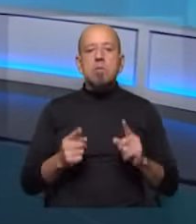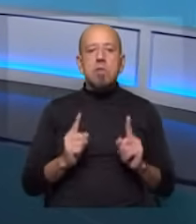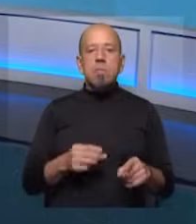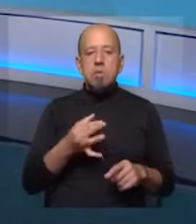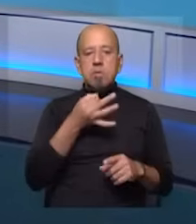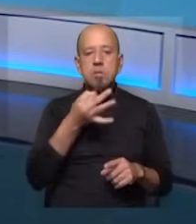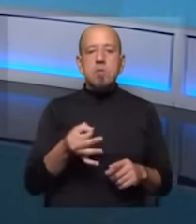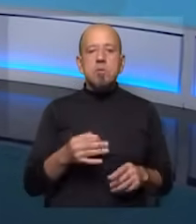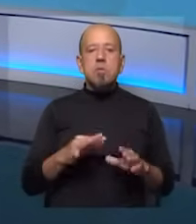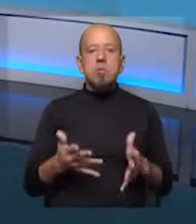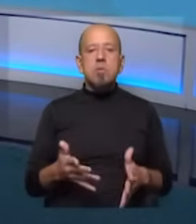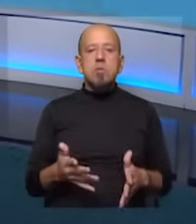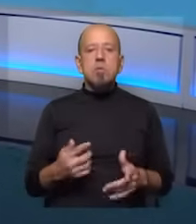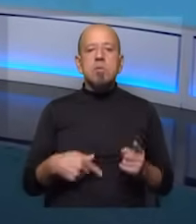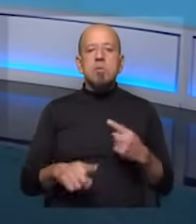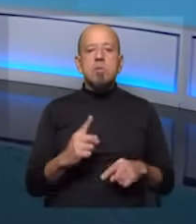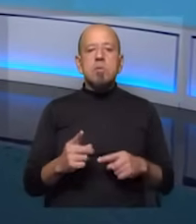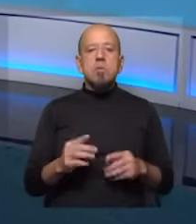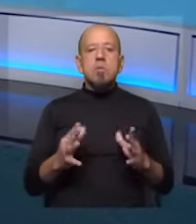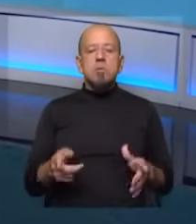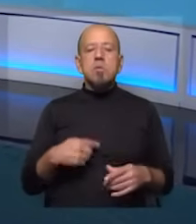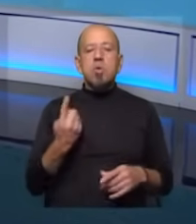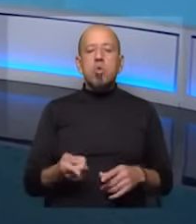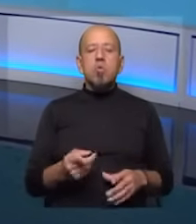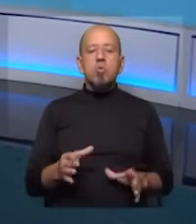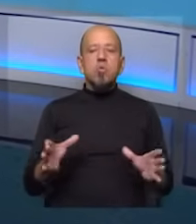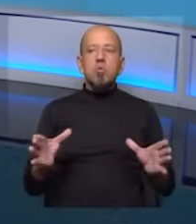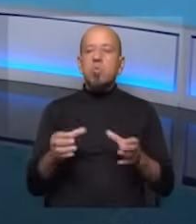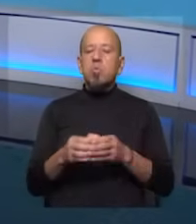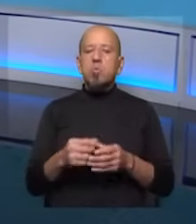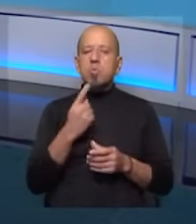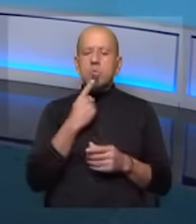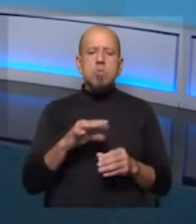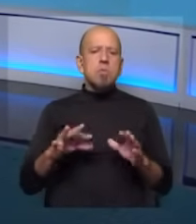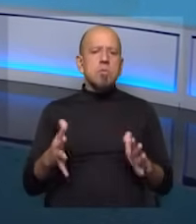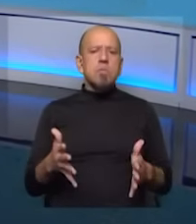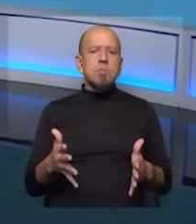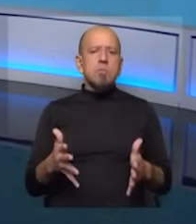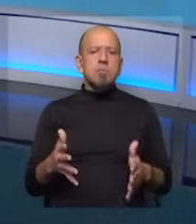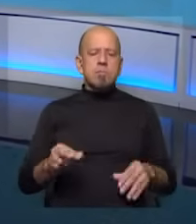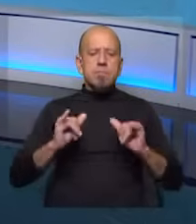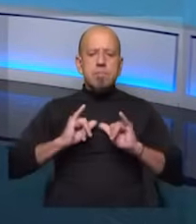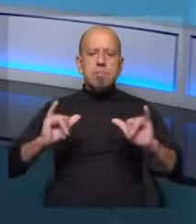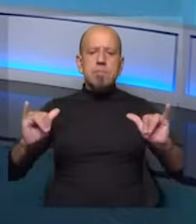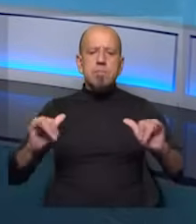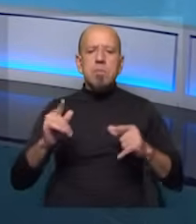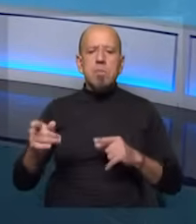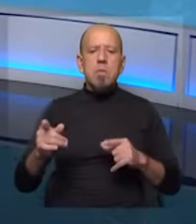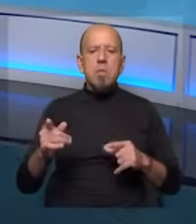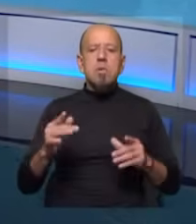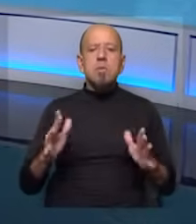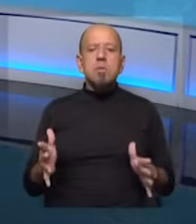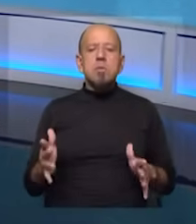tender puentes y de captar votantes de otros partidos políticos por dónde pasará la campaña de orsi en esta interna